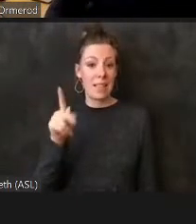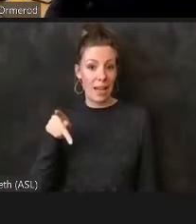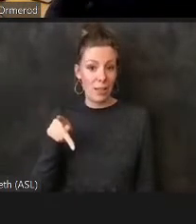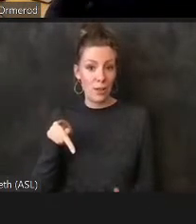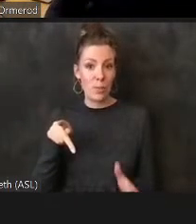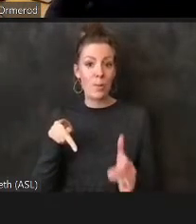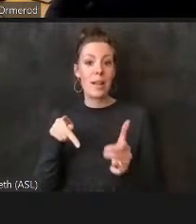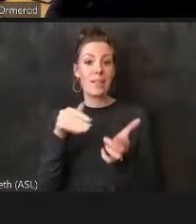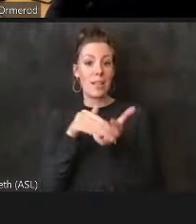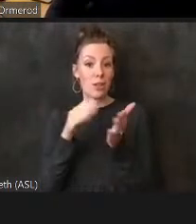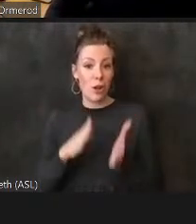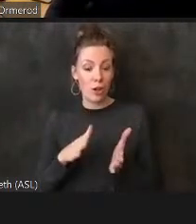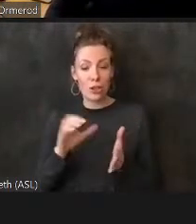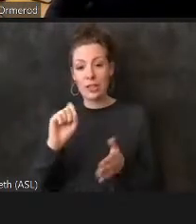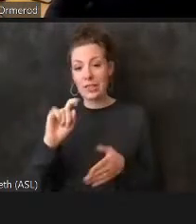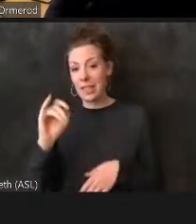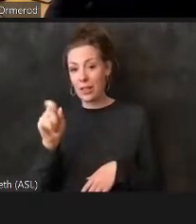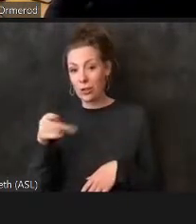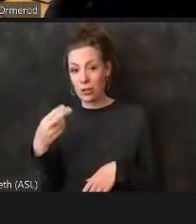también el Dr. de Pfizer.